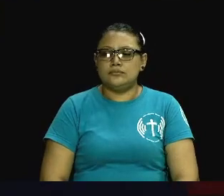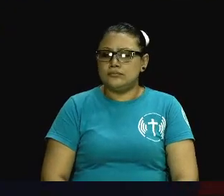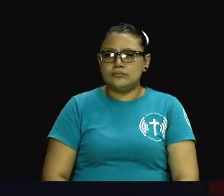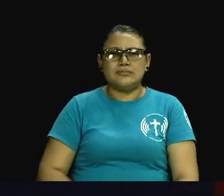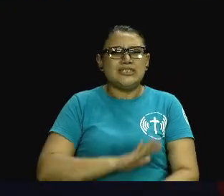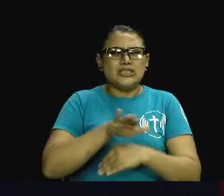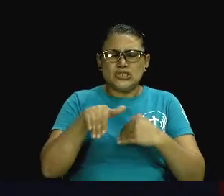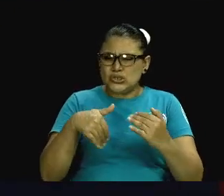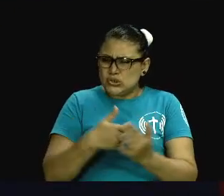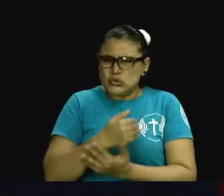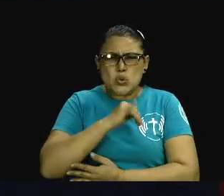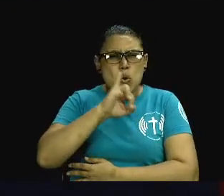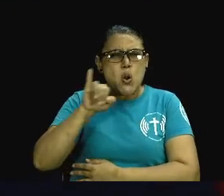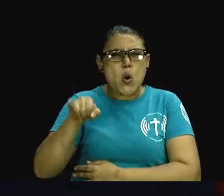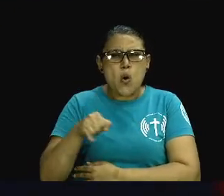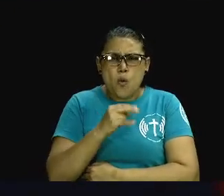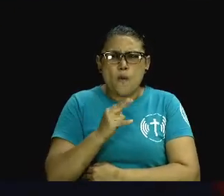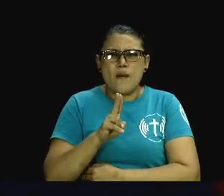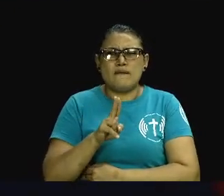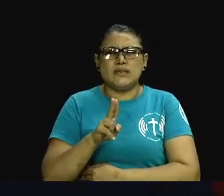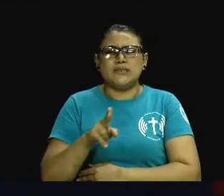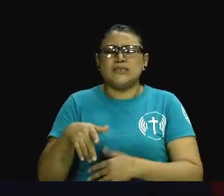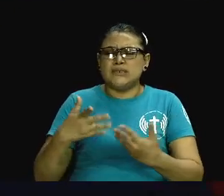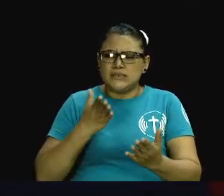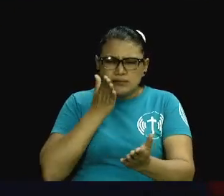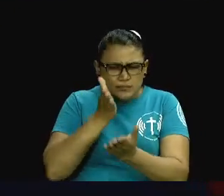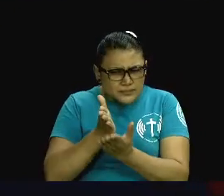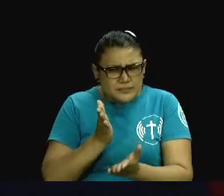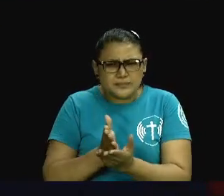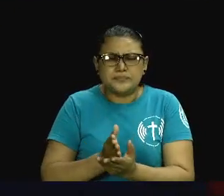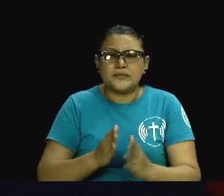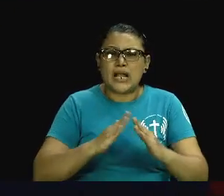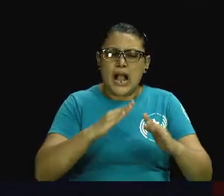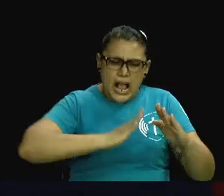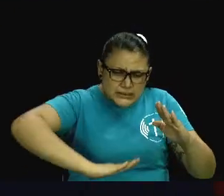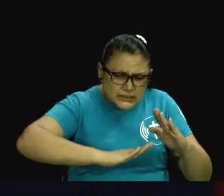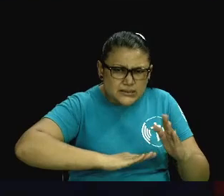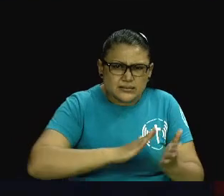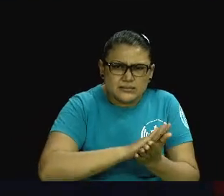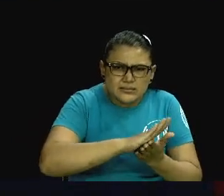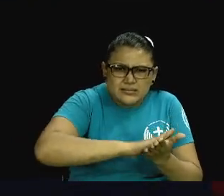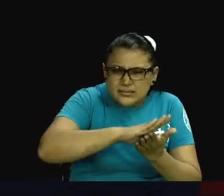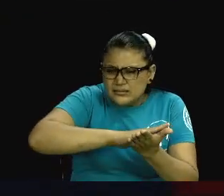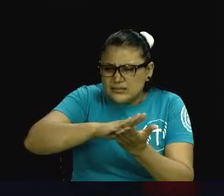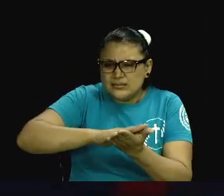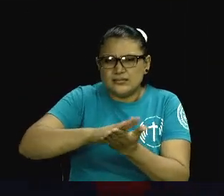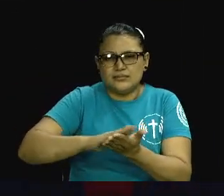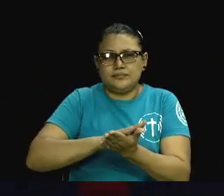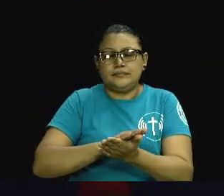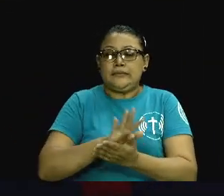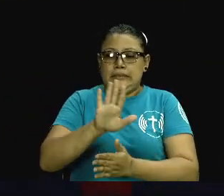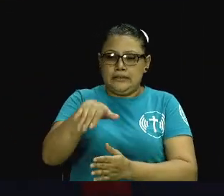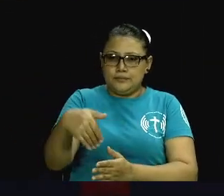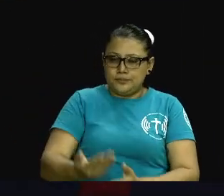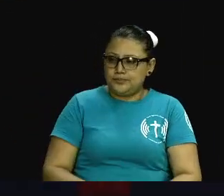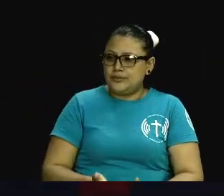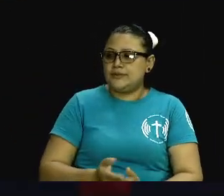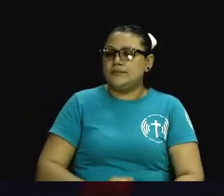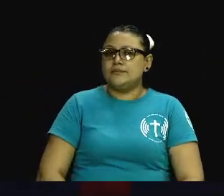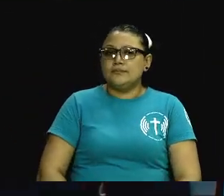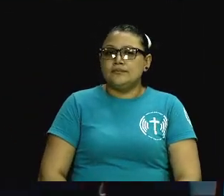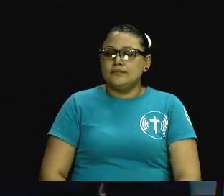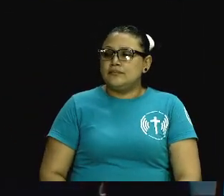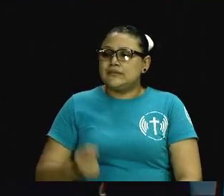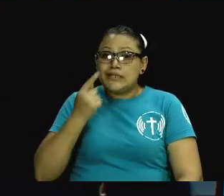llegaba todo lo puedes a limpiar sus casas después abrimos otra puerta que el señor la mandó para que mi madre